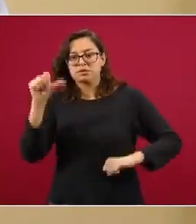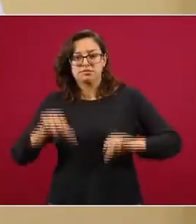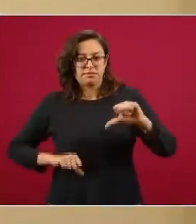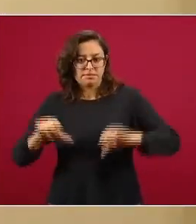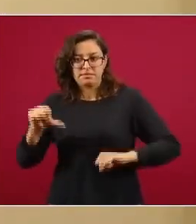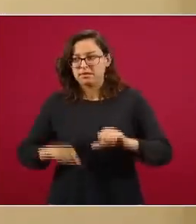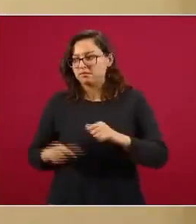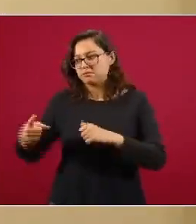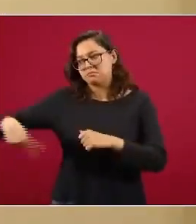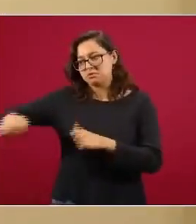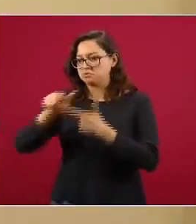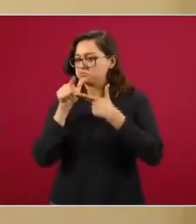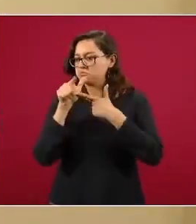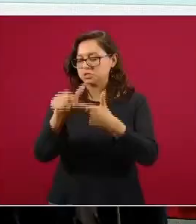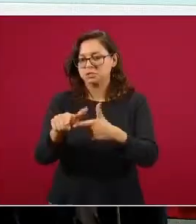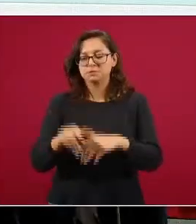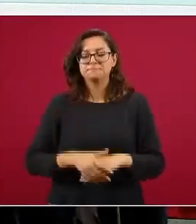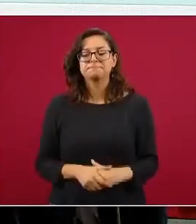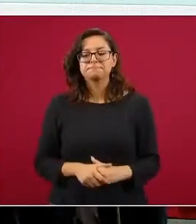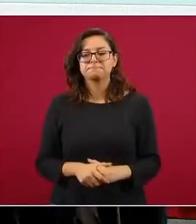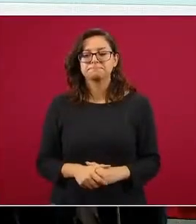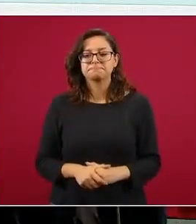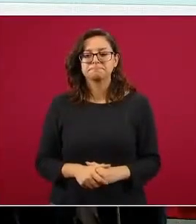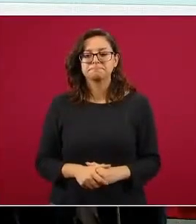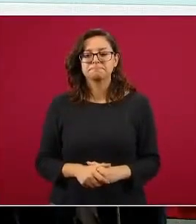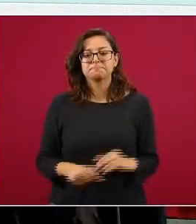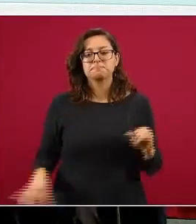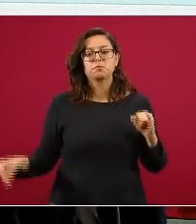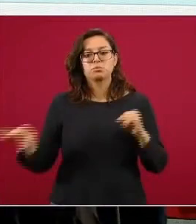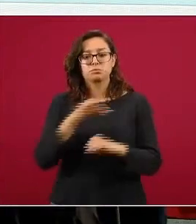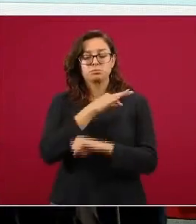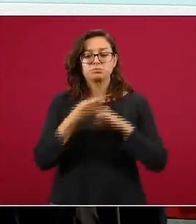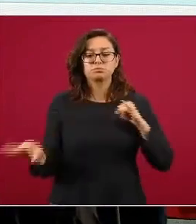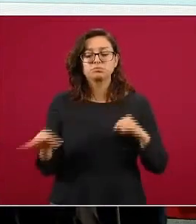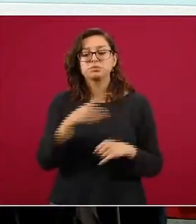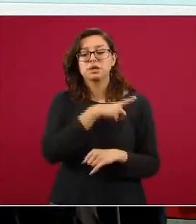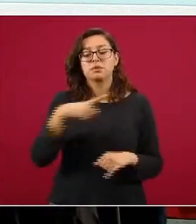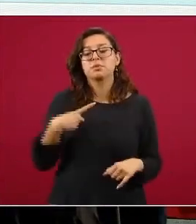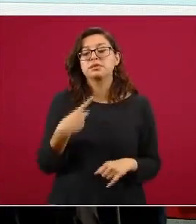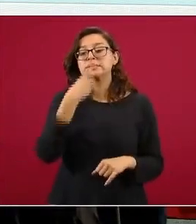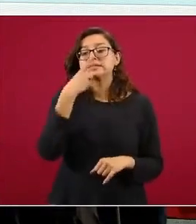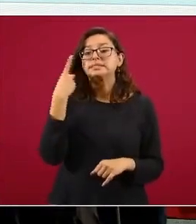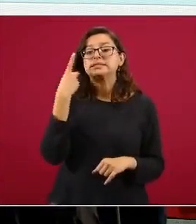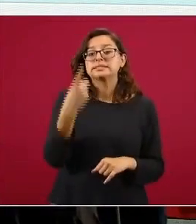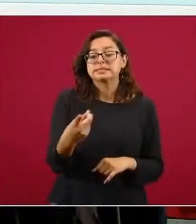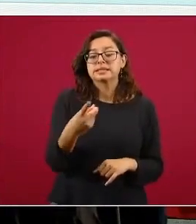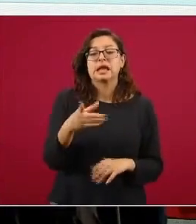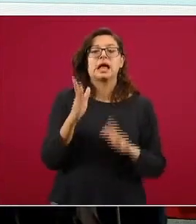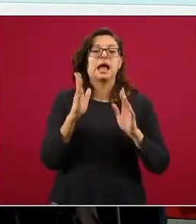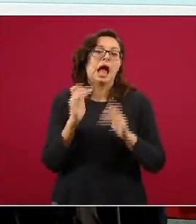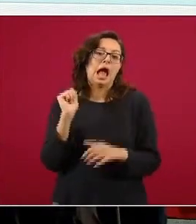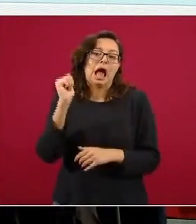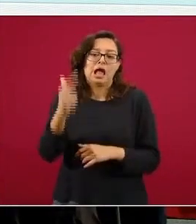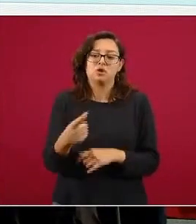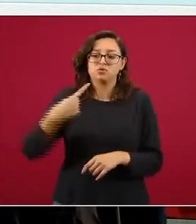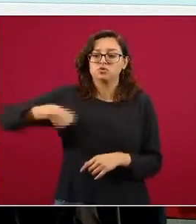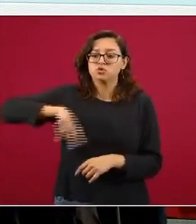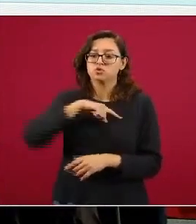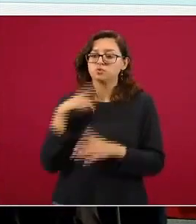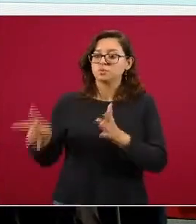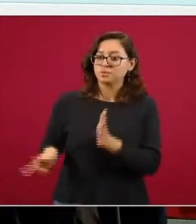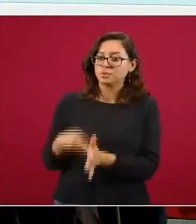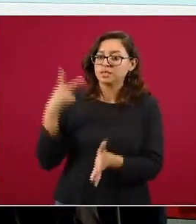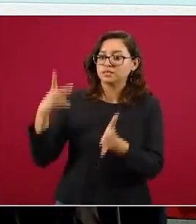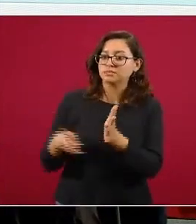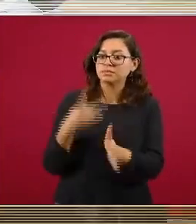permitan continuar con sus emprendimientos. Y para terminar, quiero compartirles, que es algo que hemos venido trabajando constantemente,